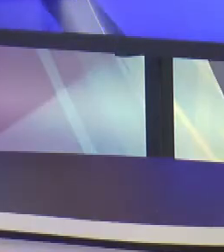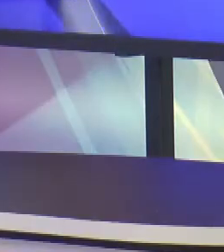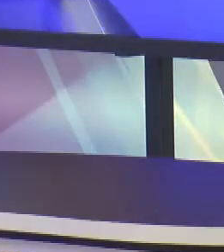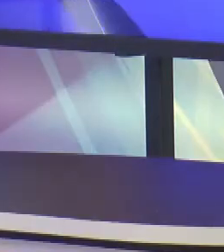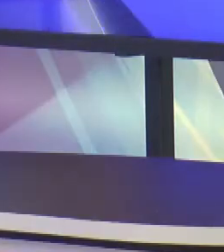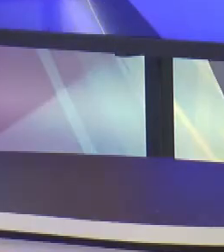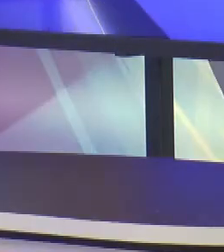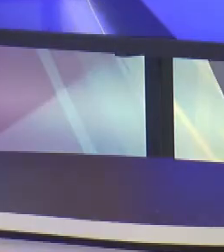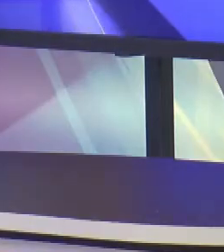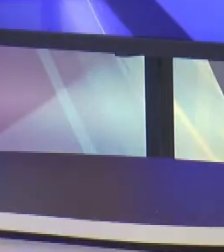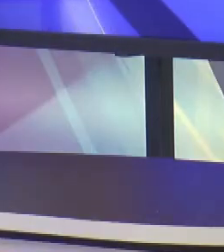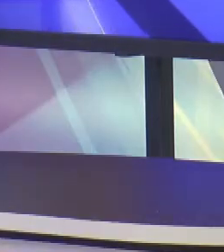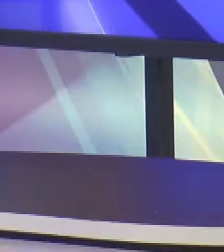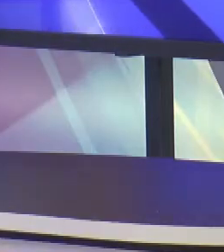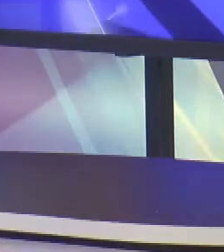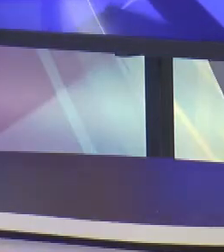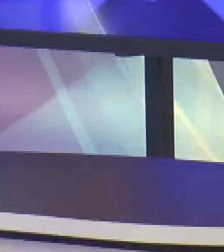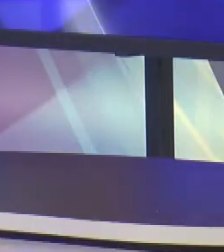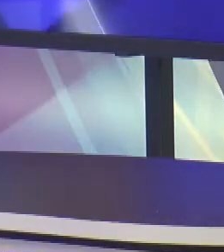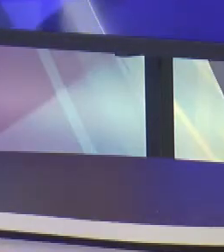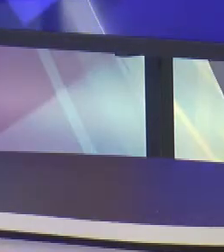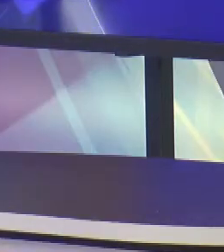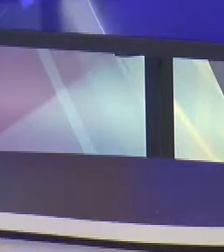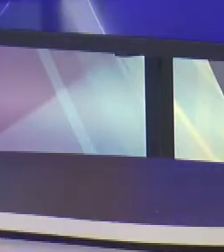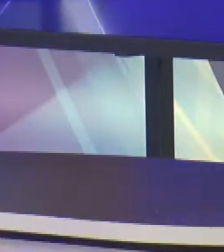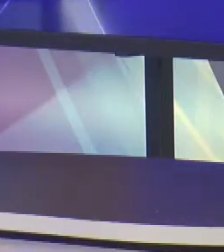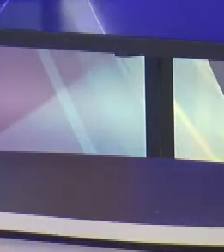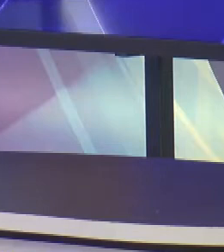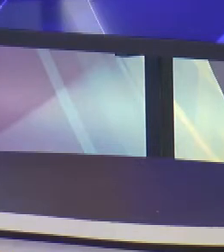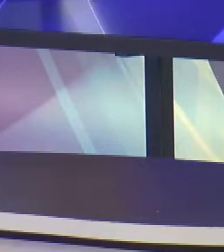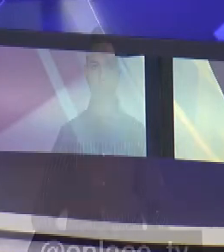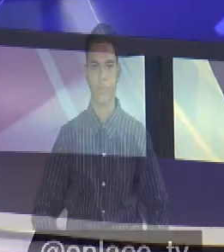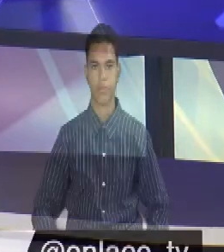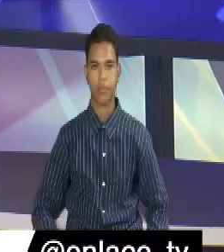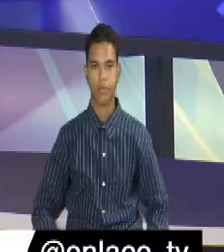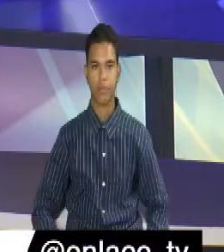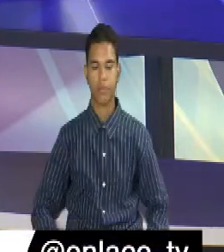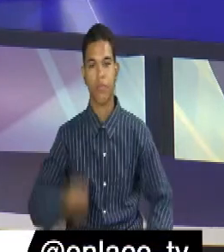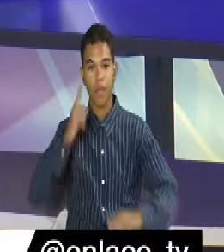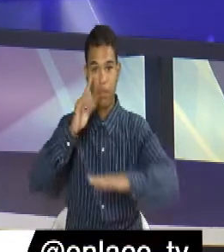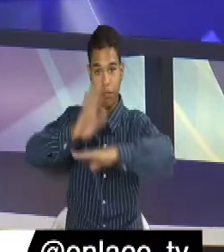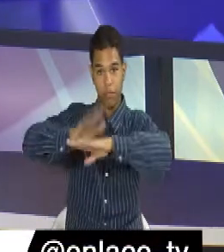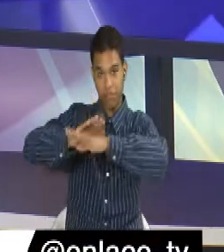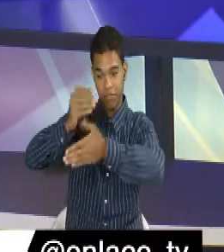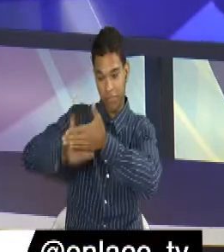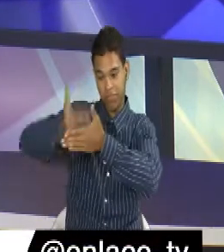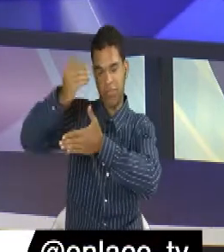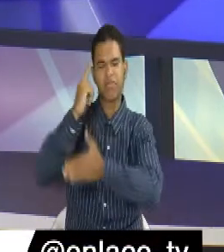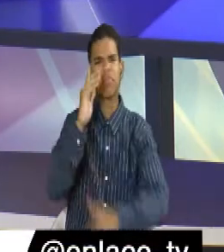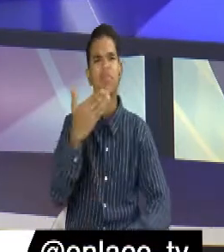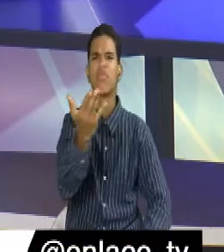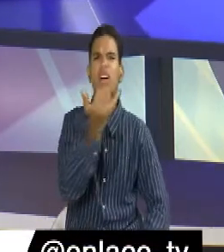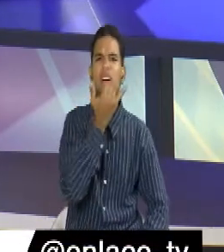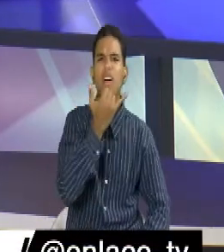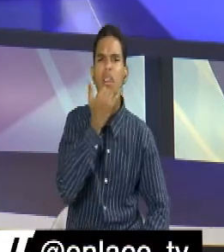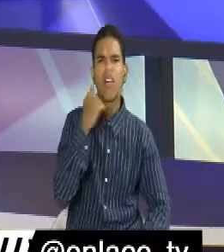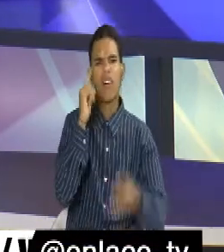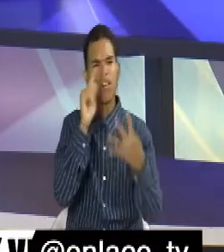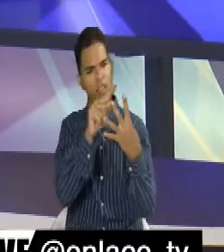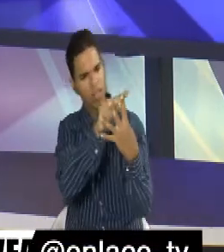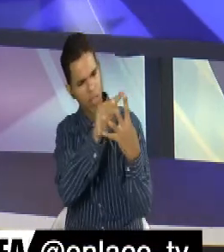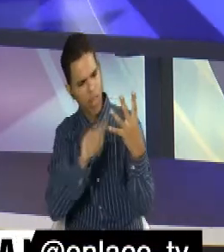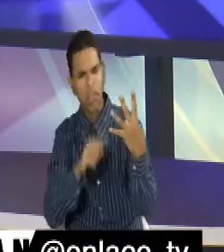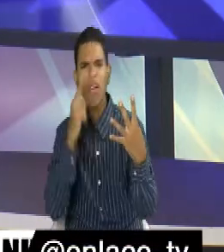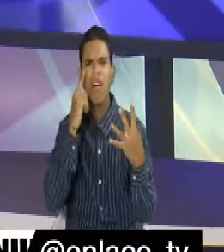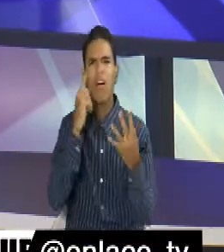Comenzamos con el desarrollo de nuestra información. 4 casos de intentos de suicidio, entre ellos el de una menor de 11 años de edad, llegaron al